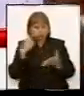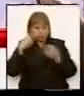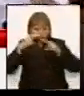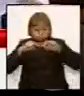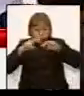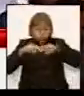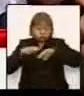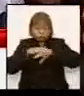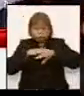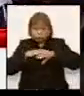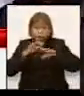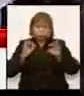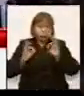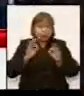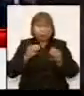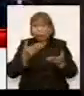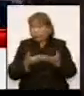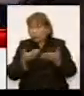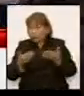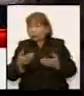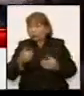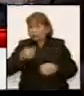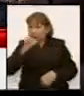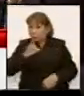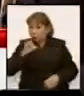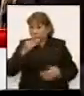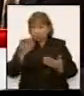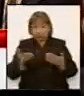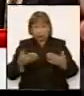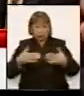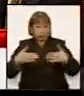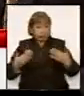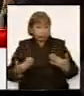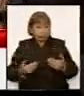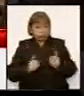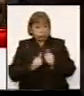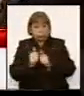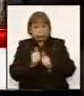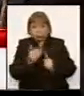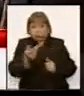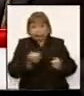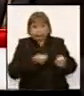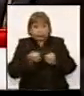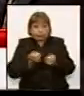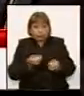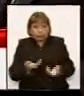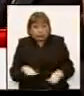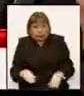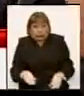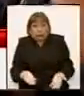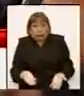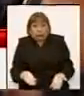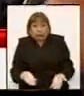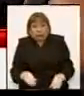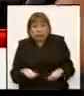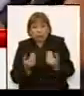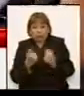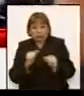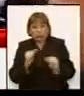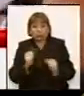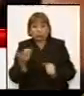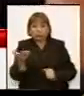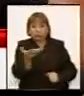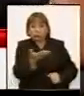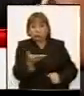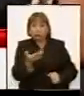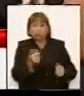ya que declaran esto en el estado de emergencia que realmente le compete al Ejecutivo, pero el esfuerzo en el caso que les compete a